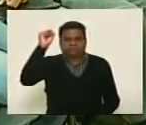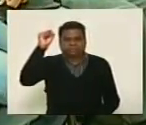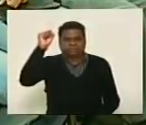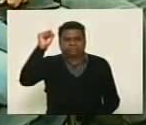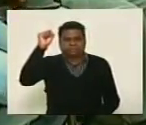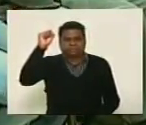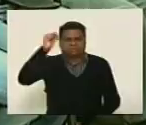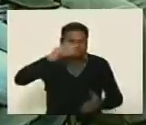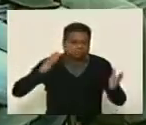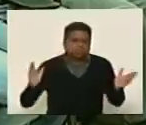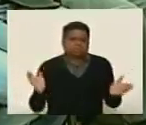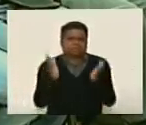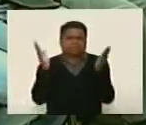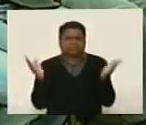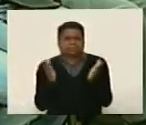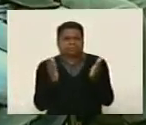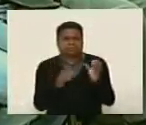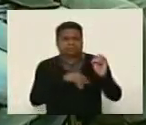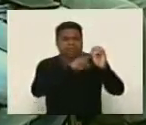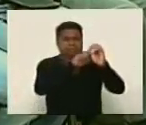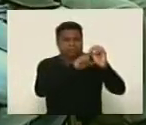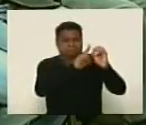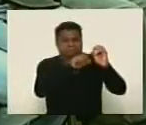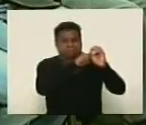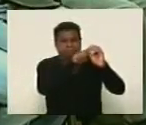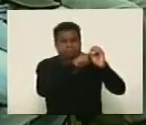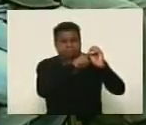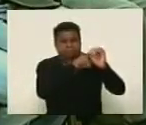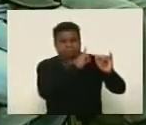el impulso de esta criptomoneda